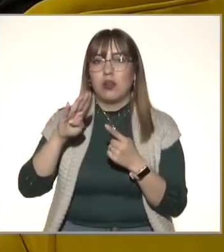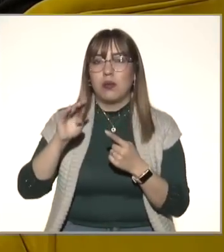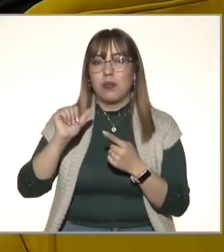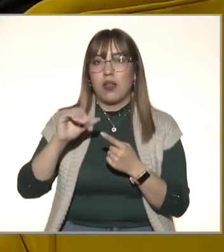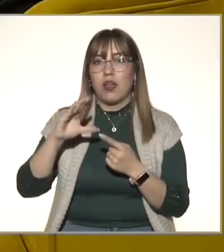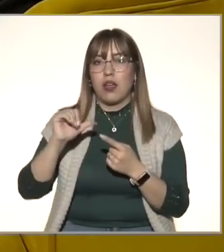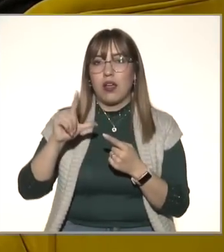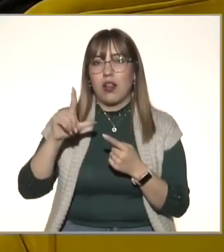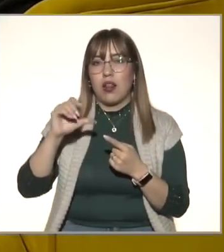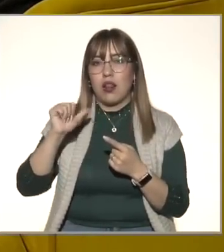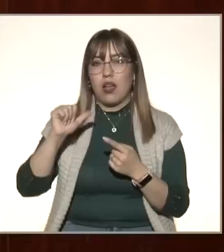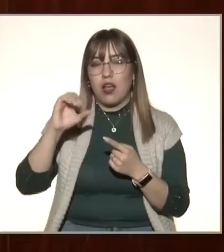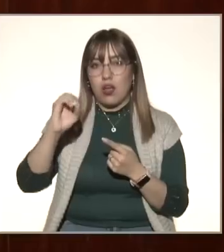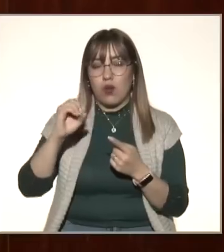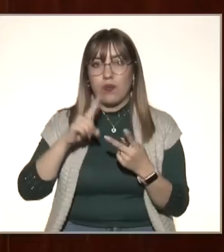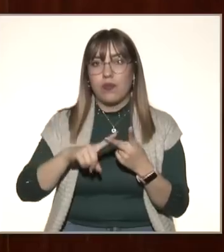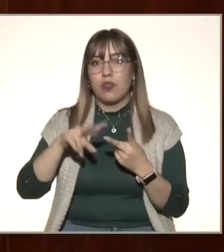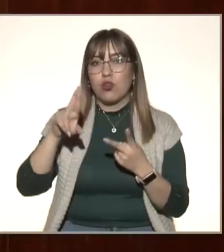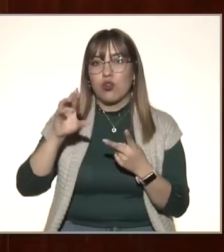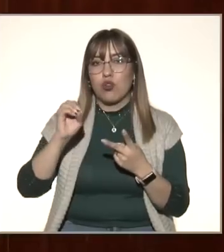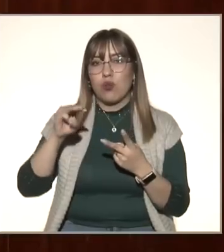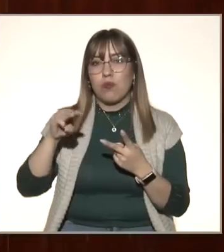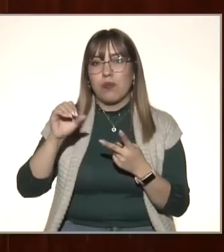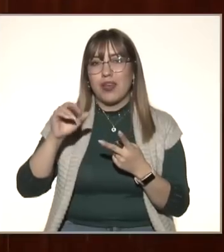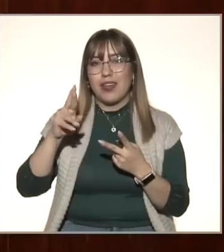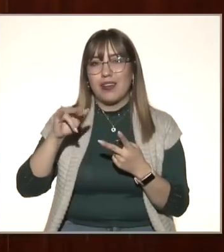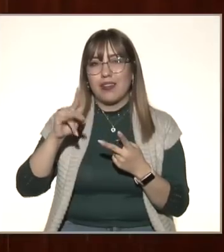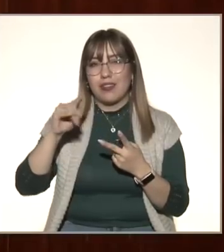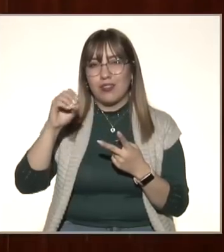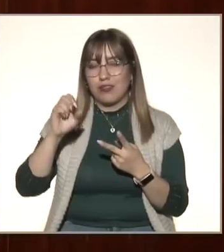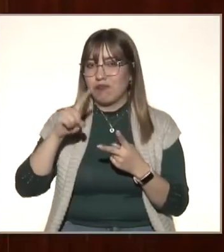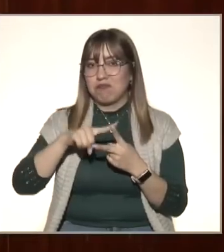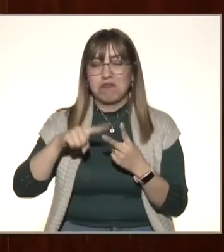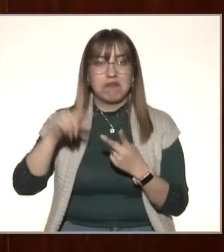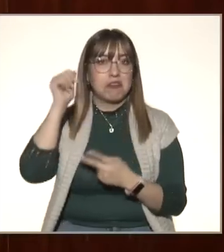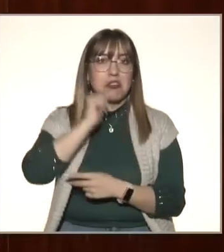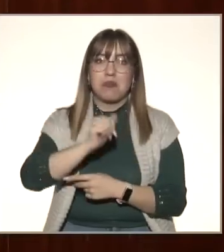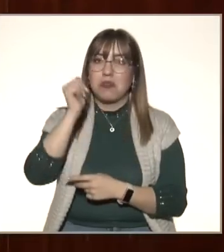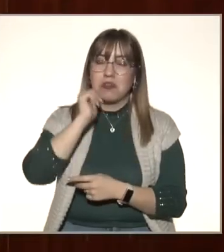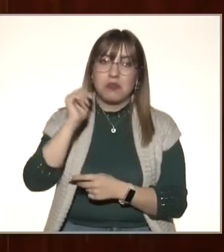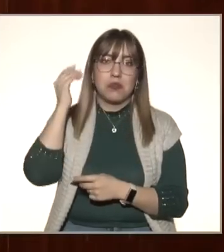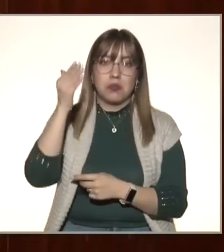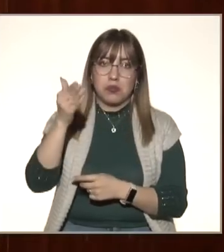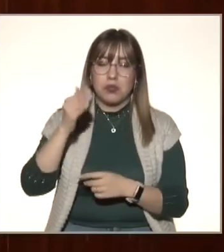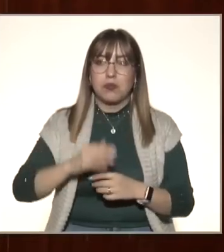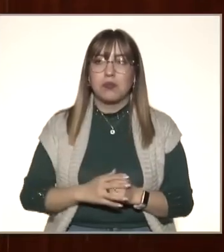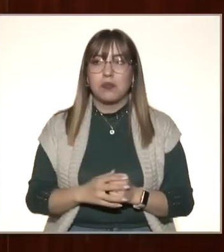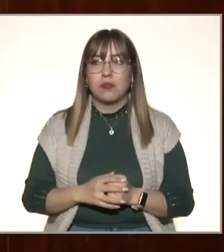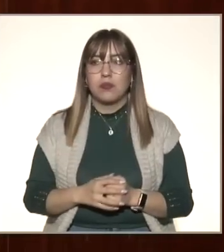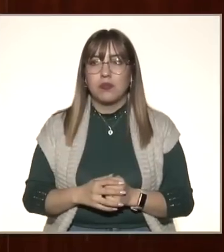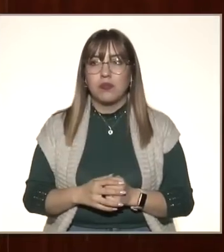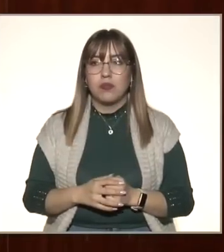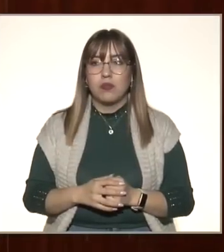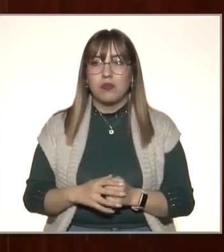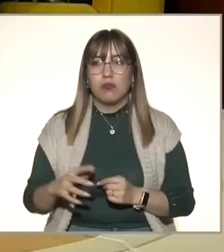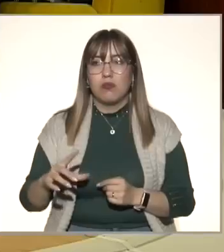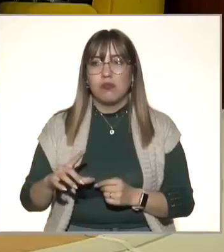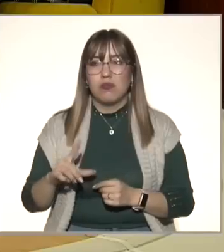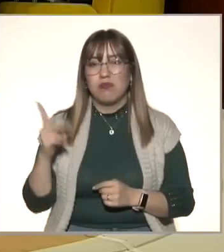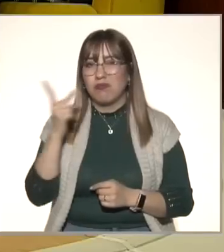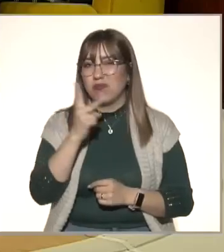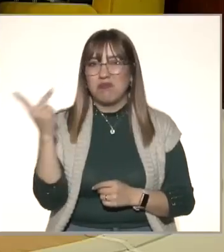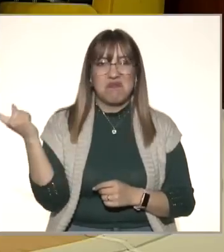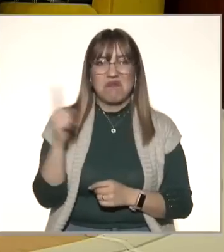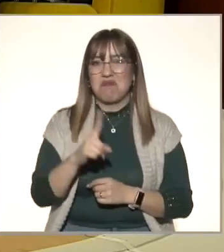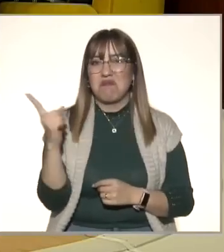siempre. Y entonces, para no entrar en esto, por ejemplo, se optó por que cada quien llevara un platillo.